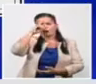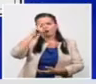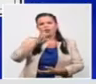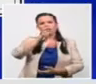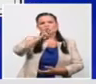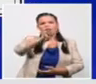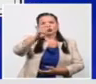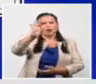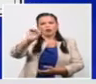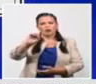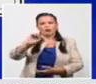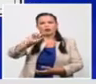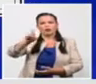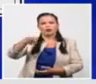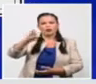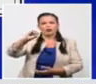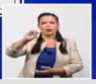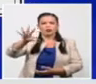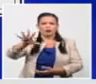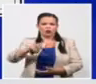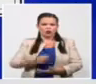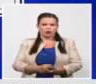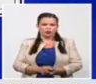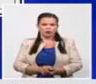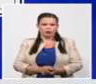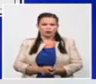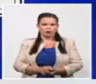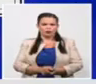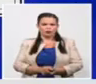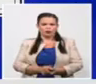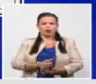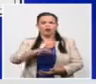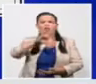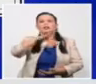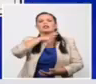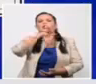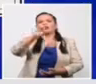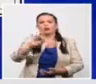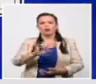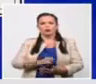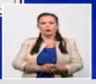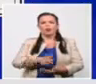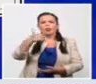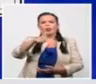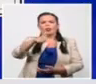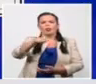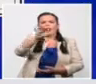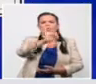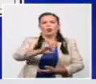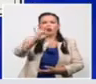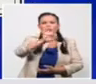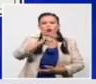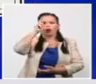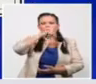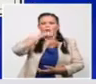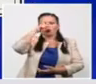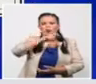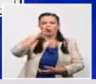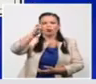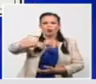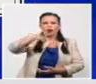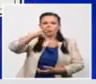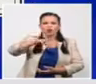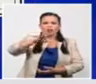340,05, Santiago, Cerro, 10 de octubre, Cotorro, Boyeros y Marianao. Son